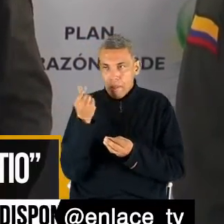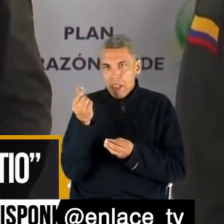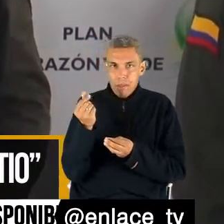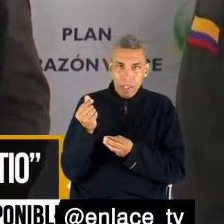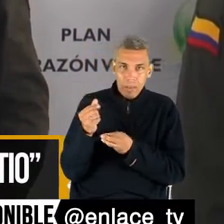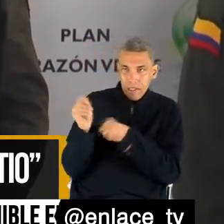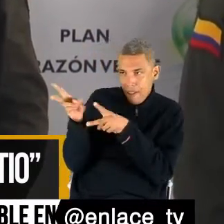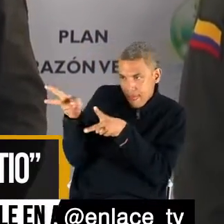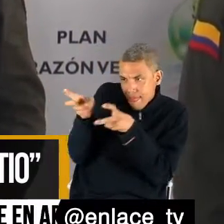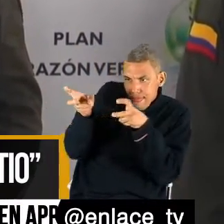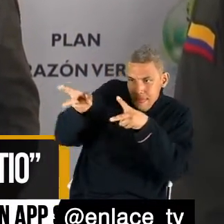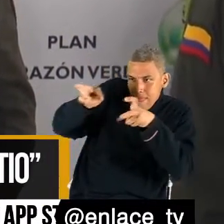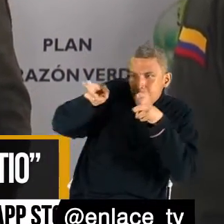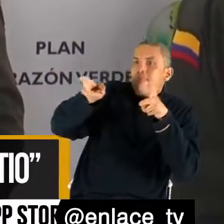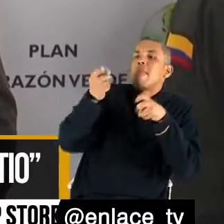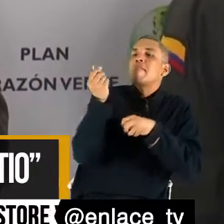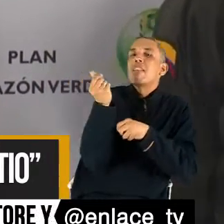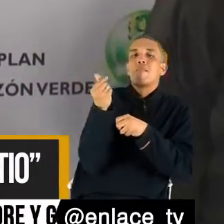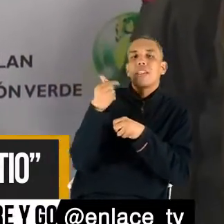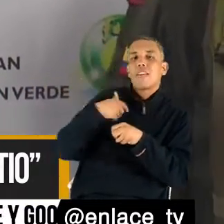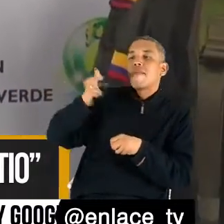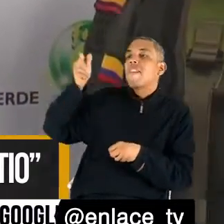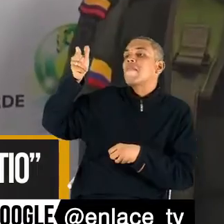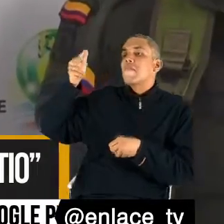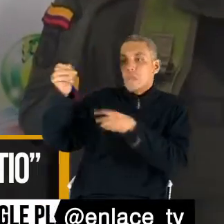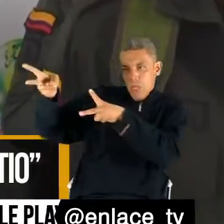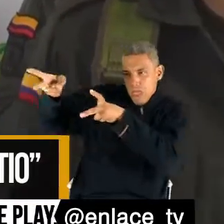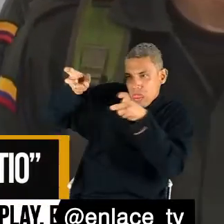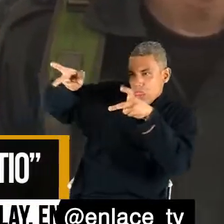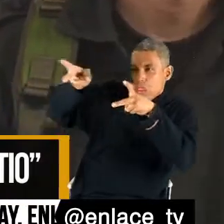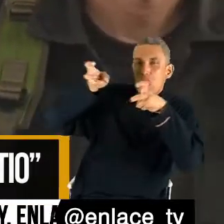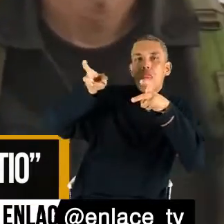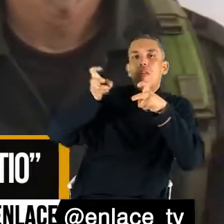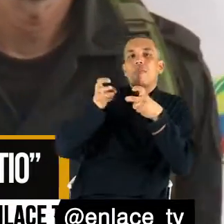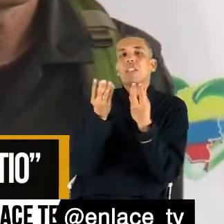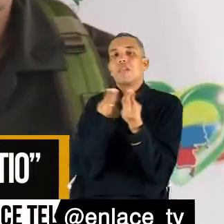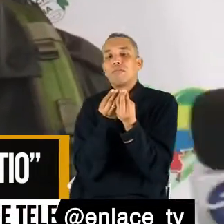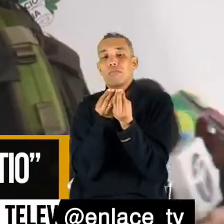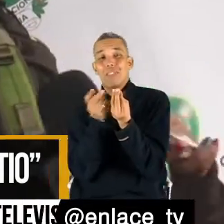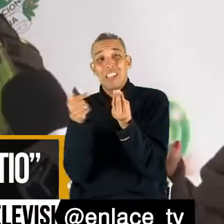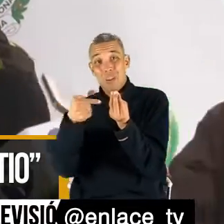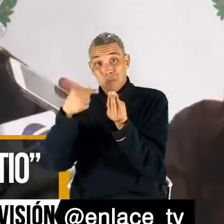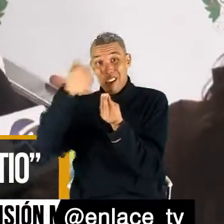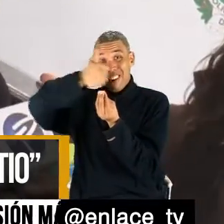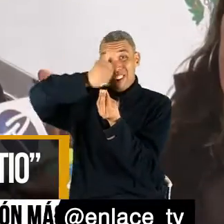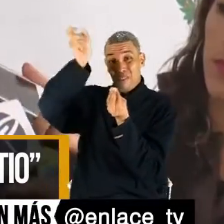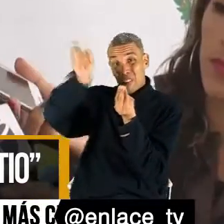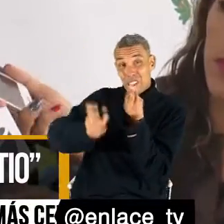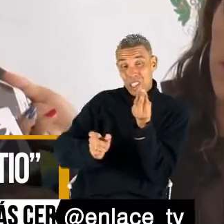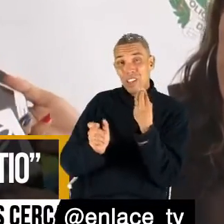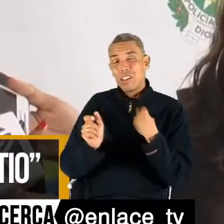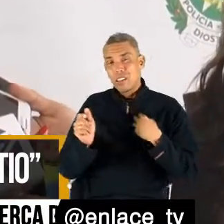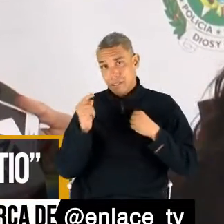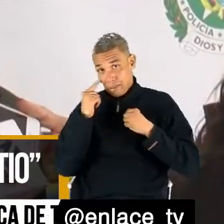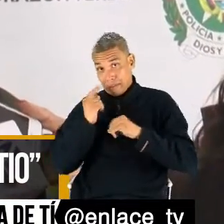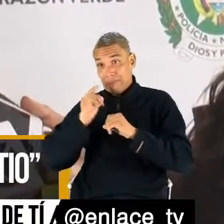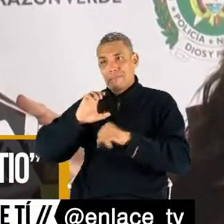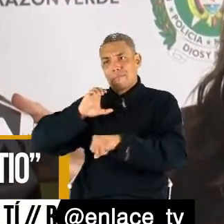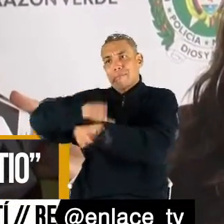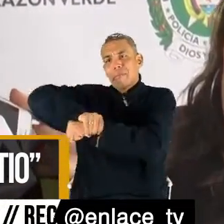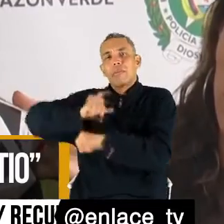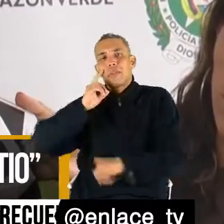centros carcelarios. Coronel, muy buenas tardes, bienvenido a Enlace Noticias. Y qué decir, ¿cómo se logra la captura de estos miembros del grupo? Sí, buenas tardes. Gracias a